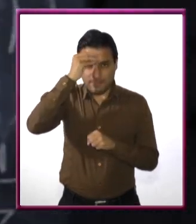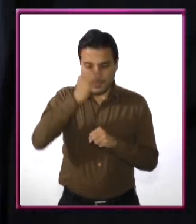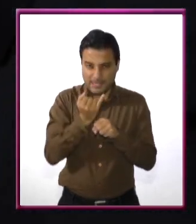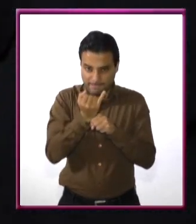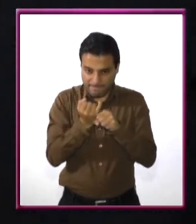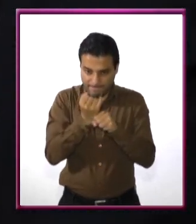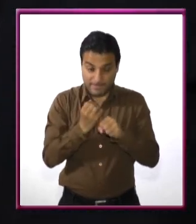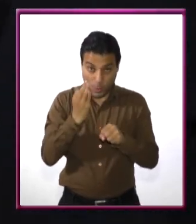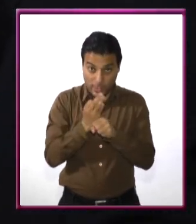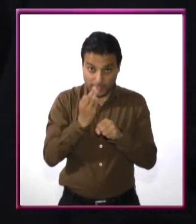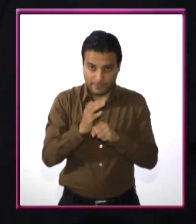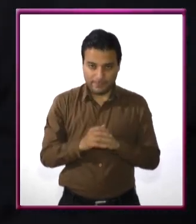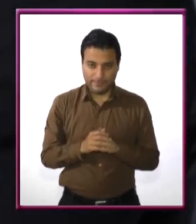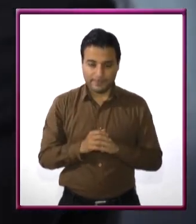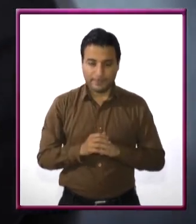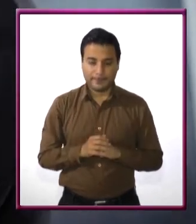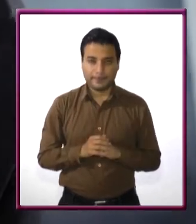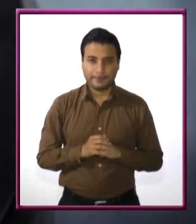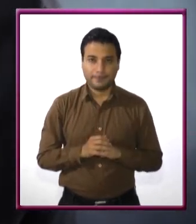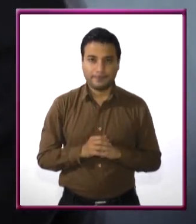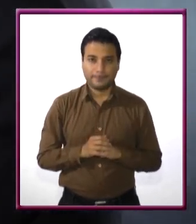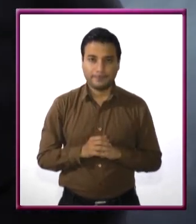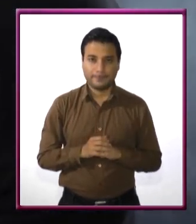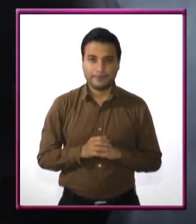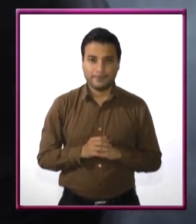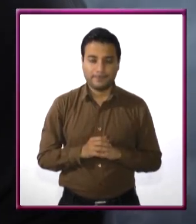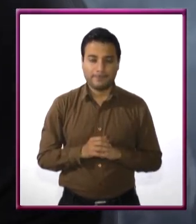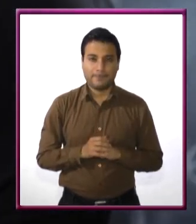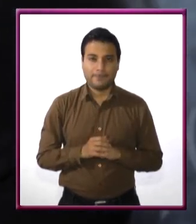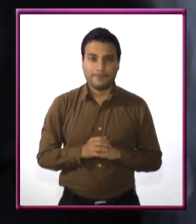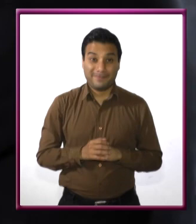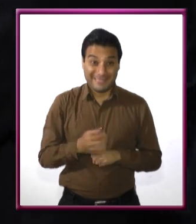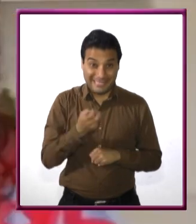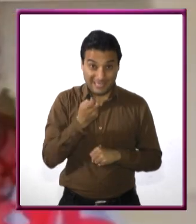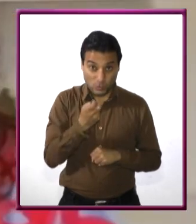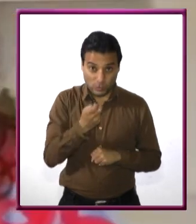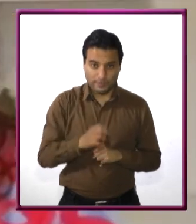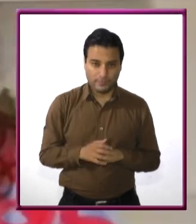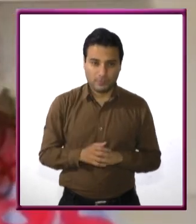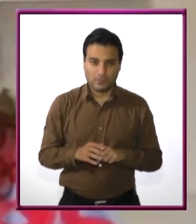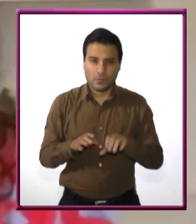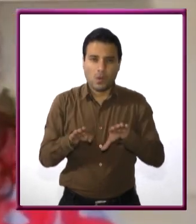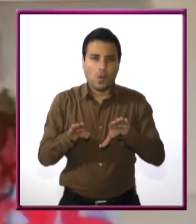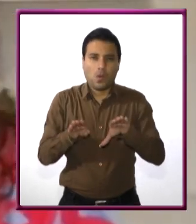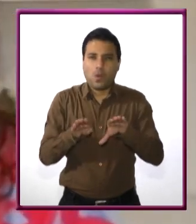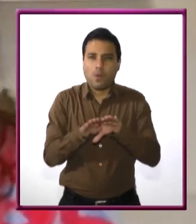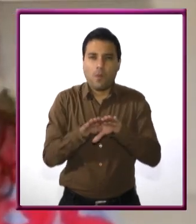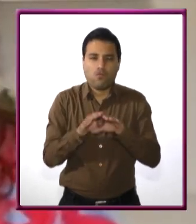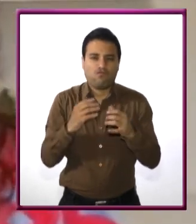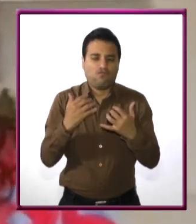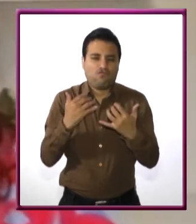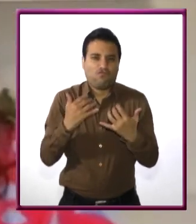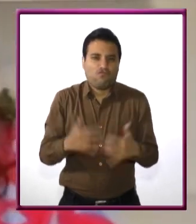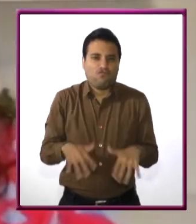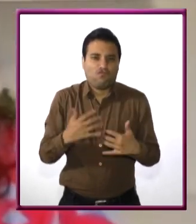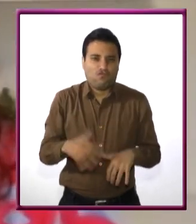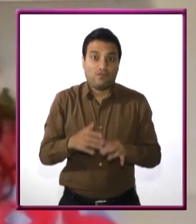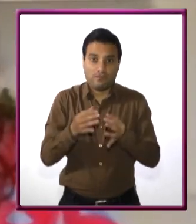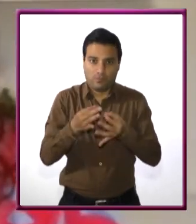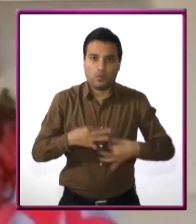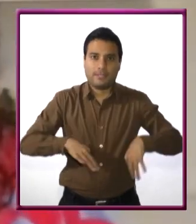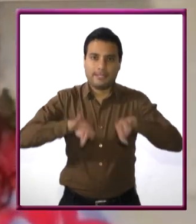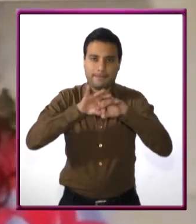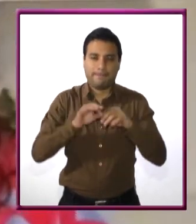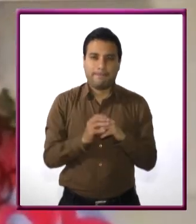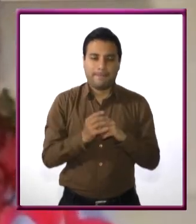aprendiendo o deconstruyendo o engrandando es una de las principales fuentes